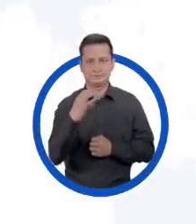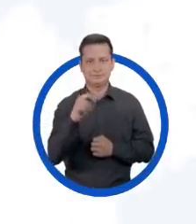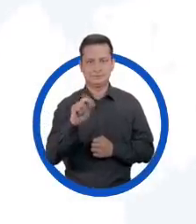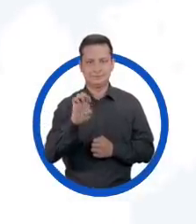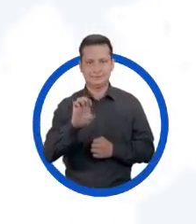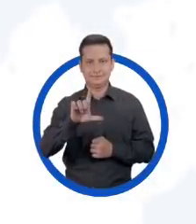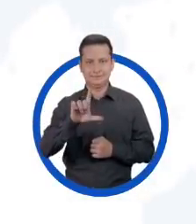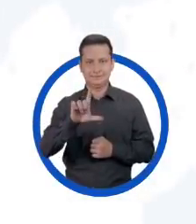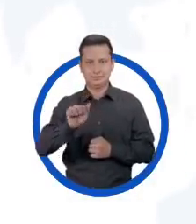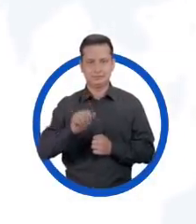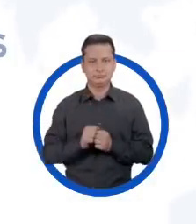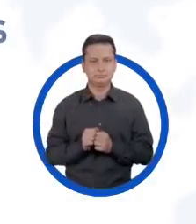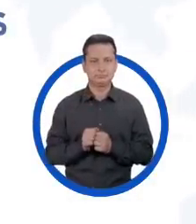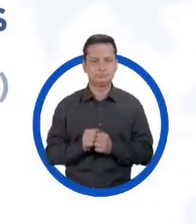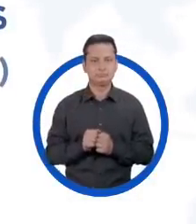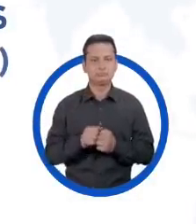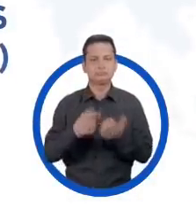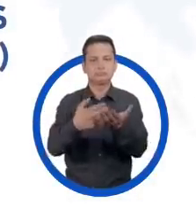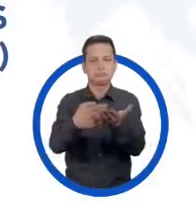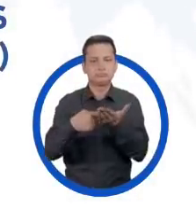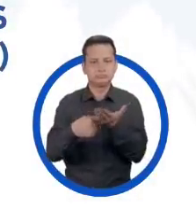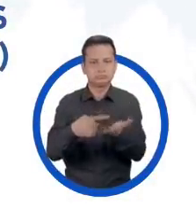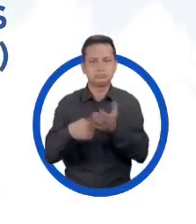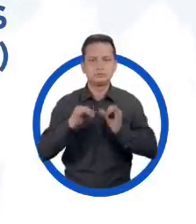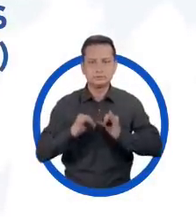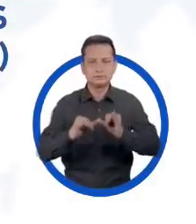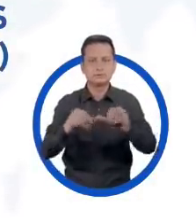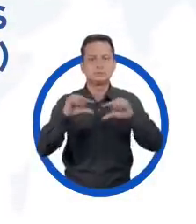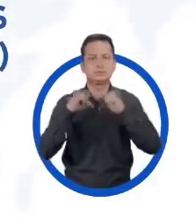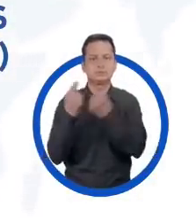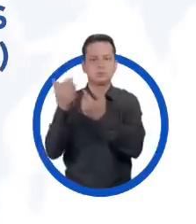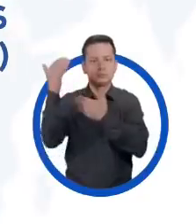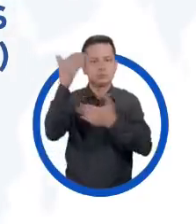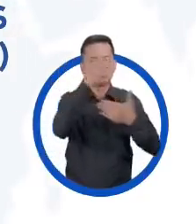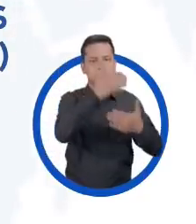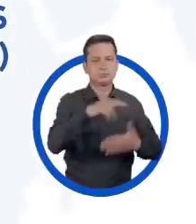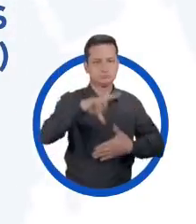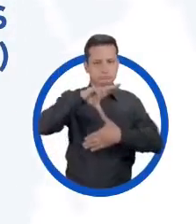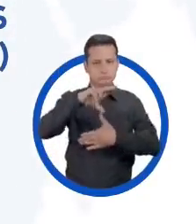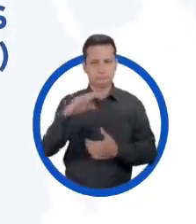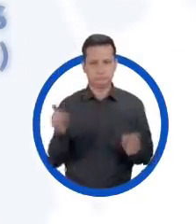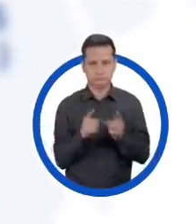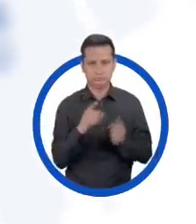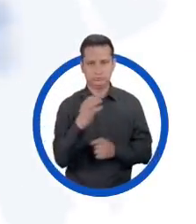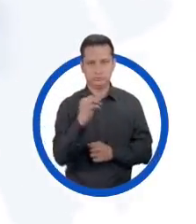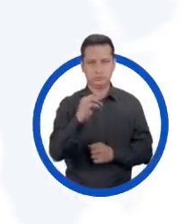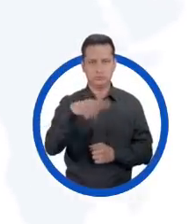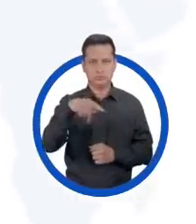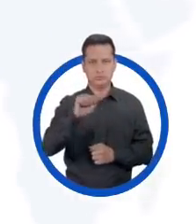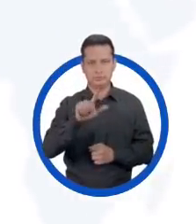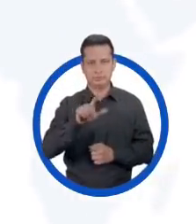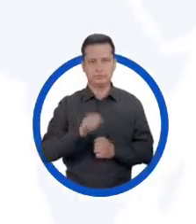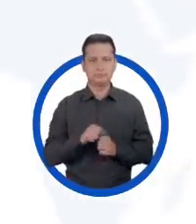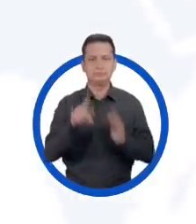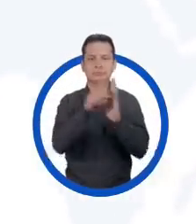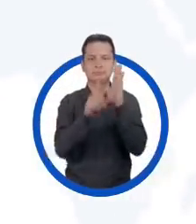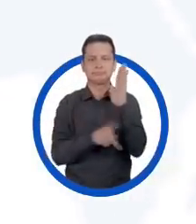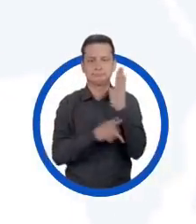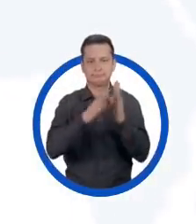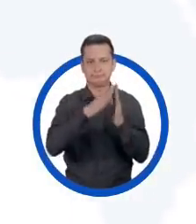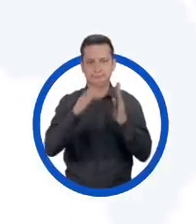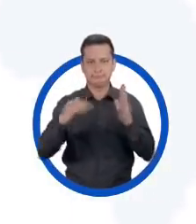CELA. Conferencia Permanente de Partidos Políticos de América Latina, COPAL. Parlamento